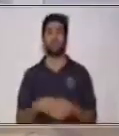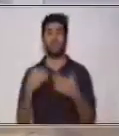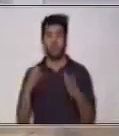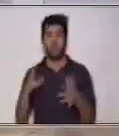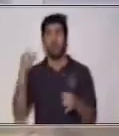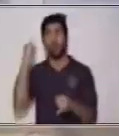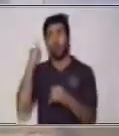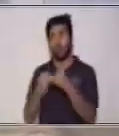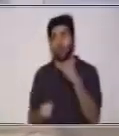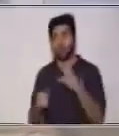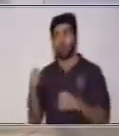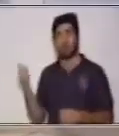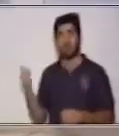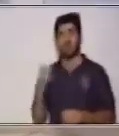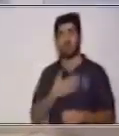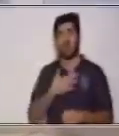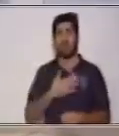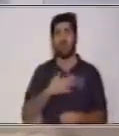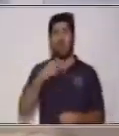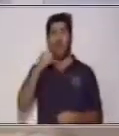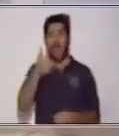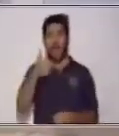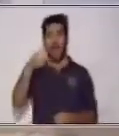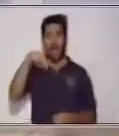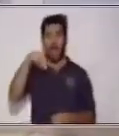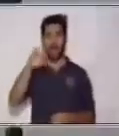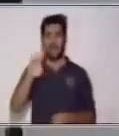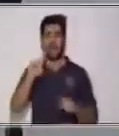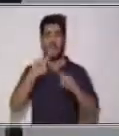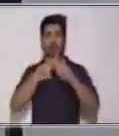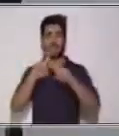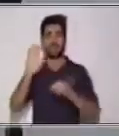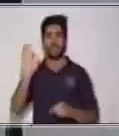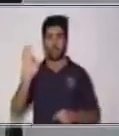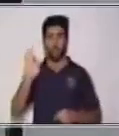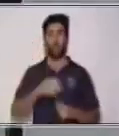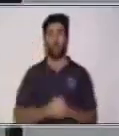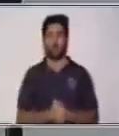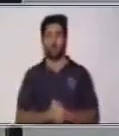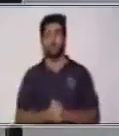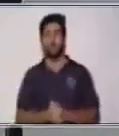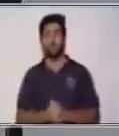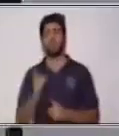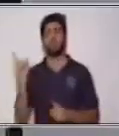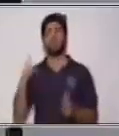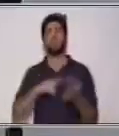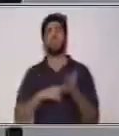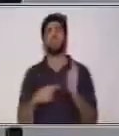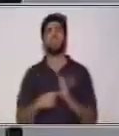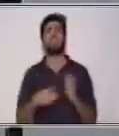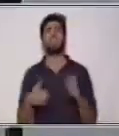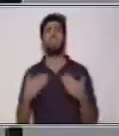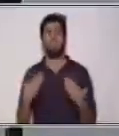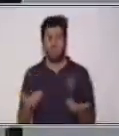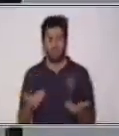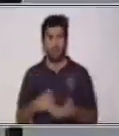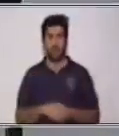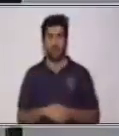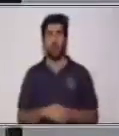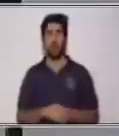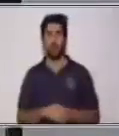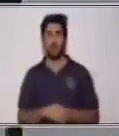Y por último tenemos lo que son los anexos. Y estos son a lo mismo que